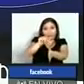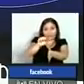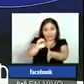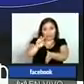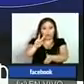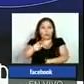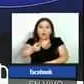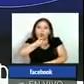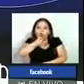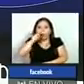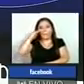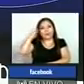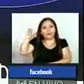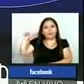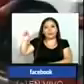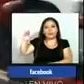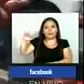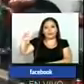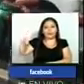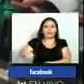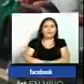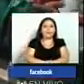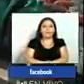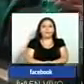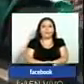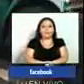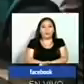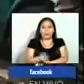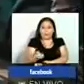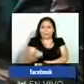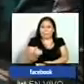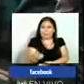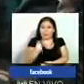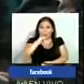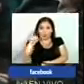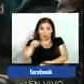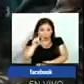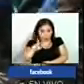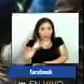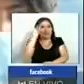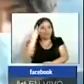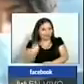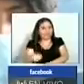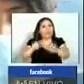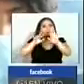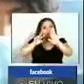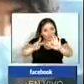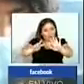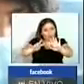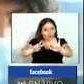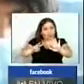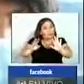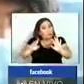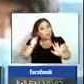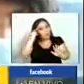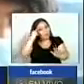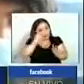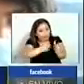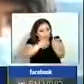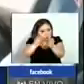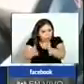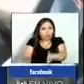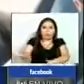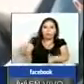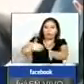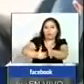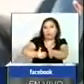Rivera nos tiene más información. Para este próximo 7 de julio se tiene contemplado que el transporte público de pasajeros